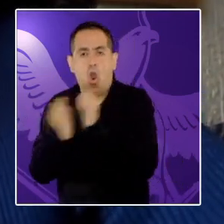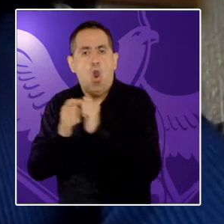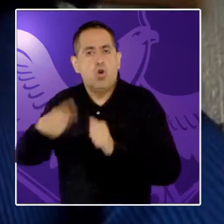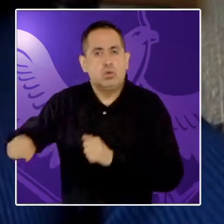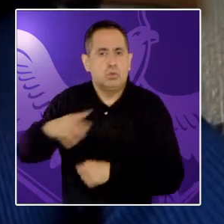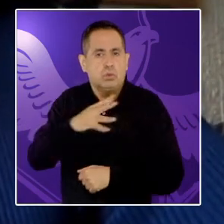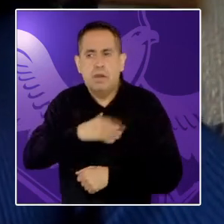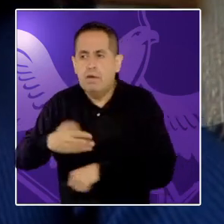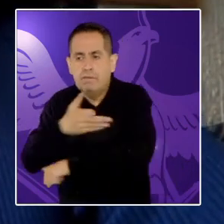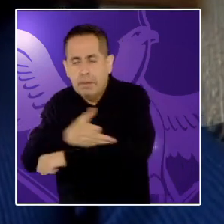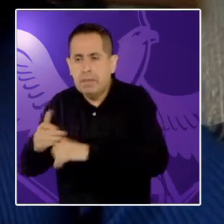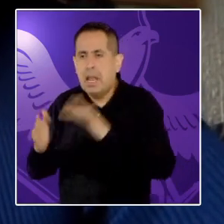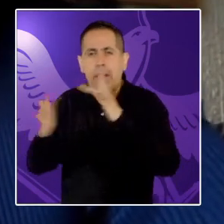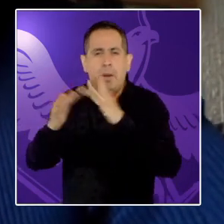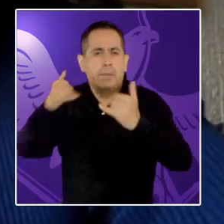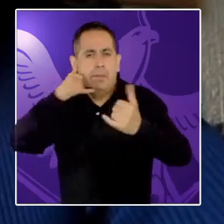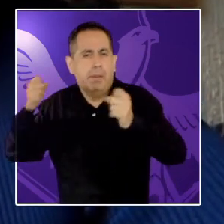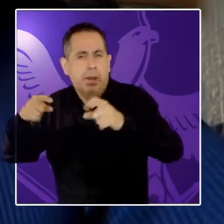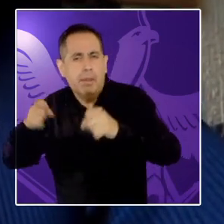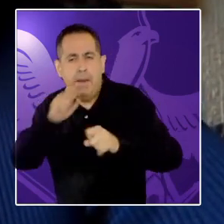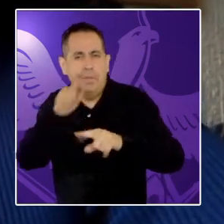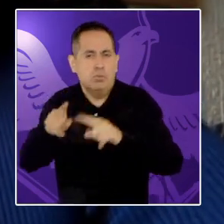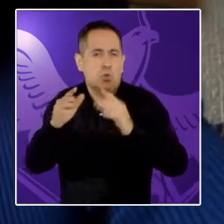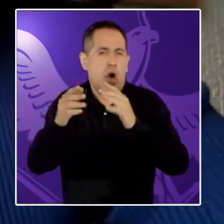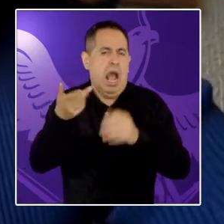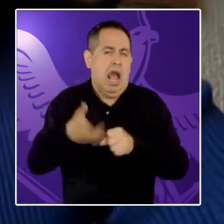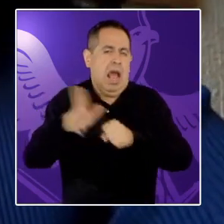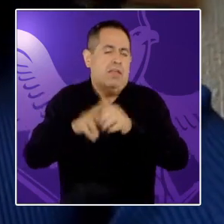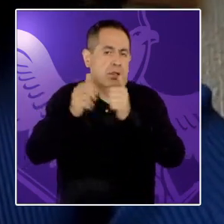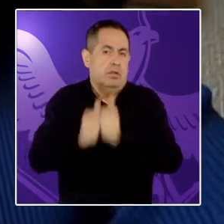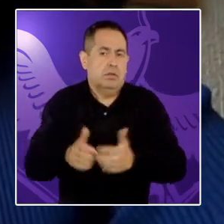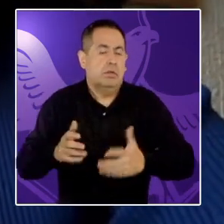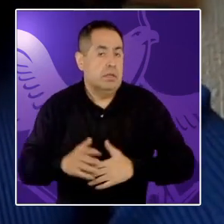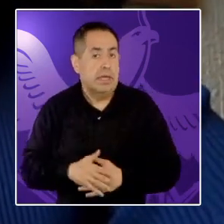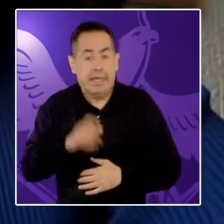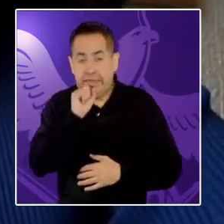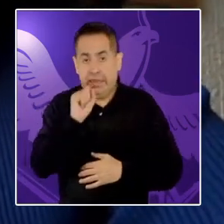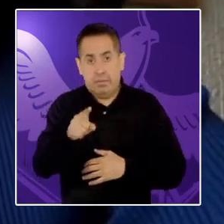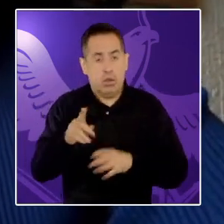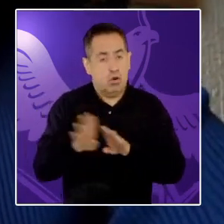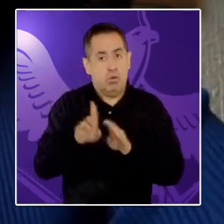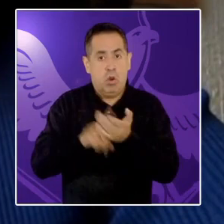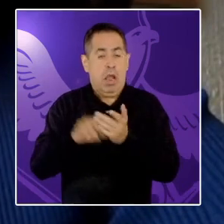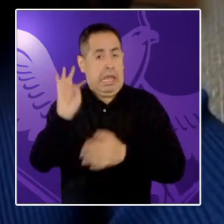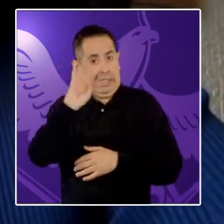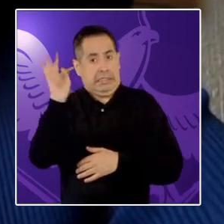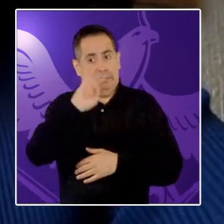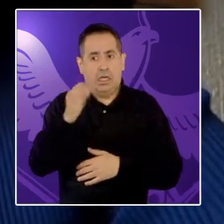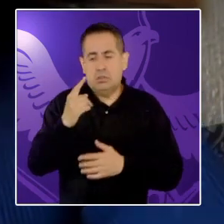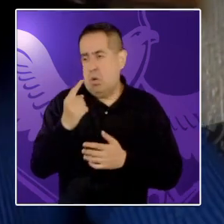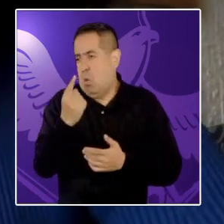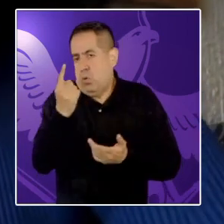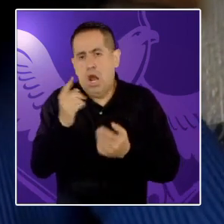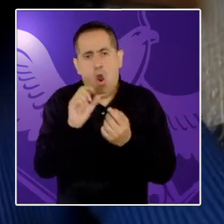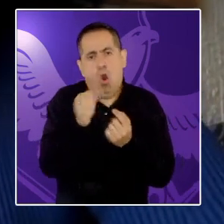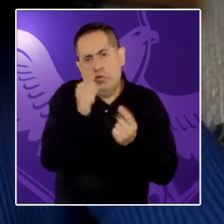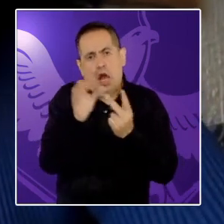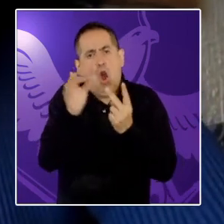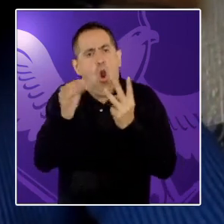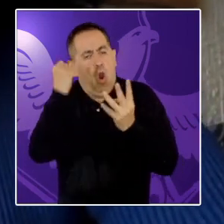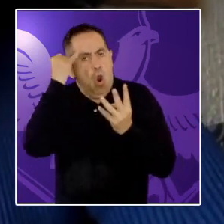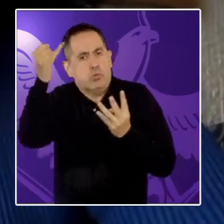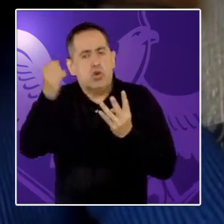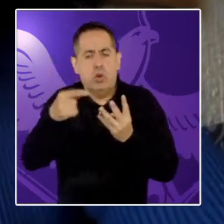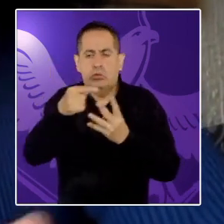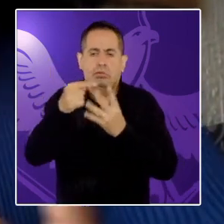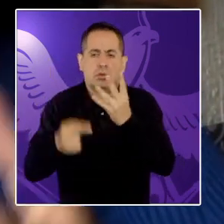hospitales para permitir que los pacientes con COVID-19 se mantengan en contacto con sus familiares mientras se encuentran en aislamiento y que